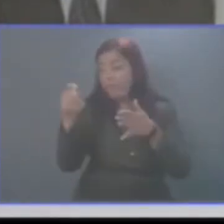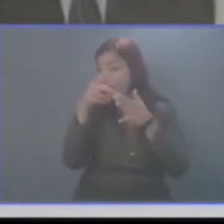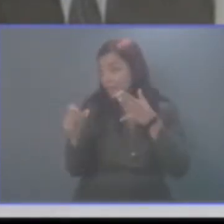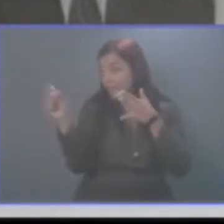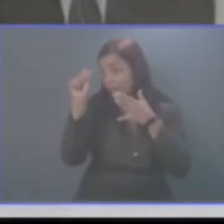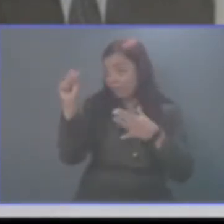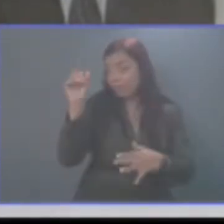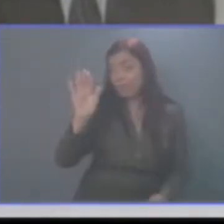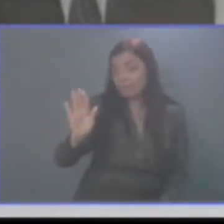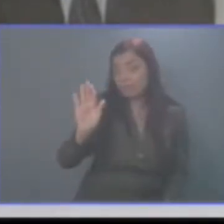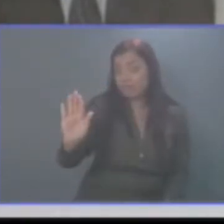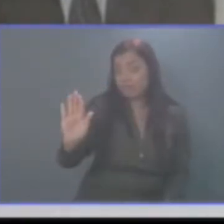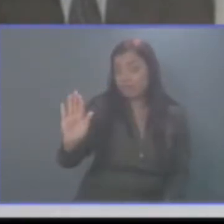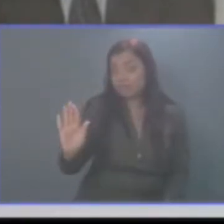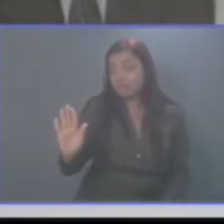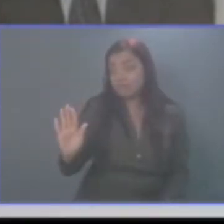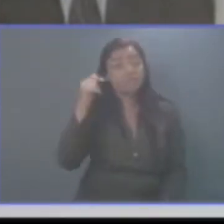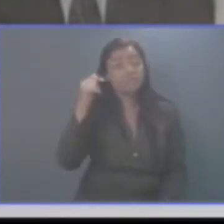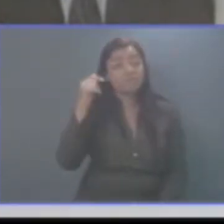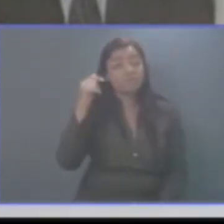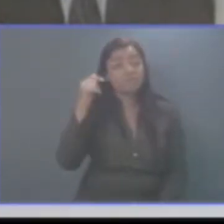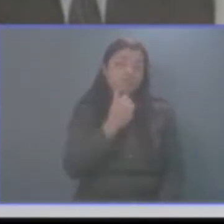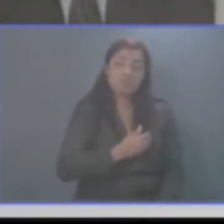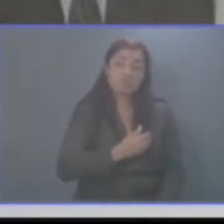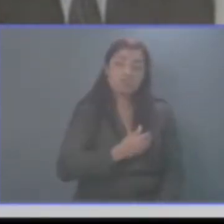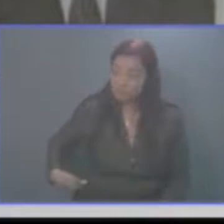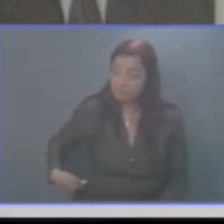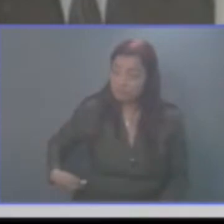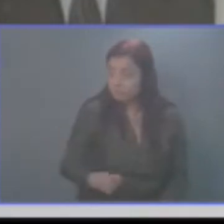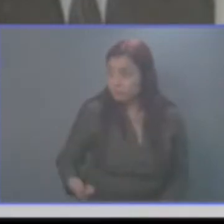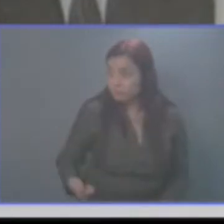responden directamente al presidente de la República.